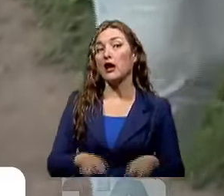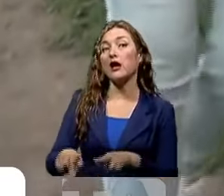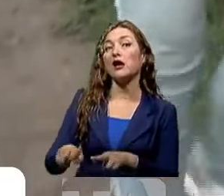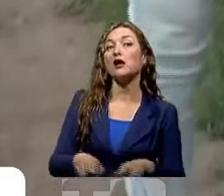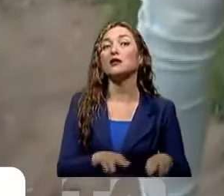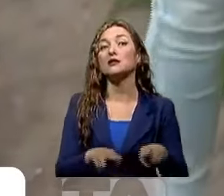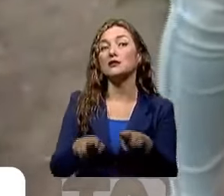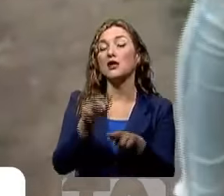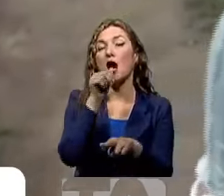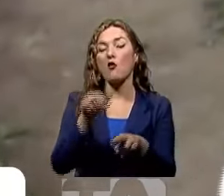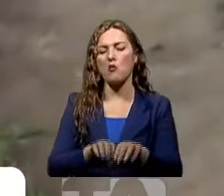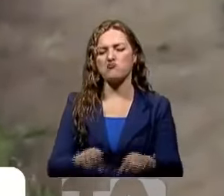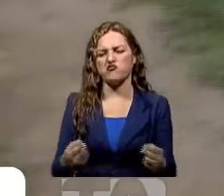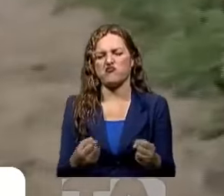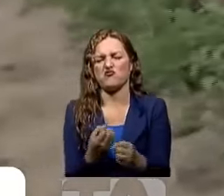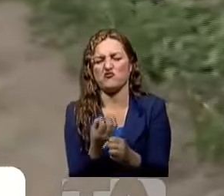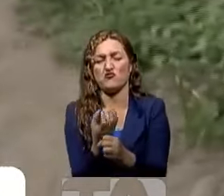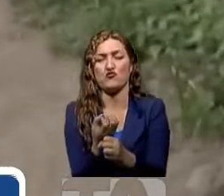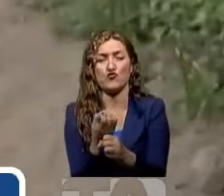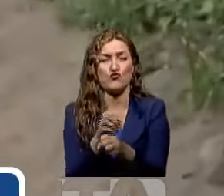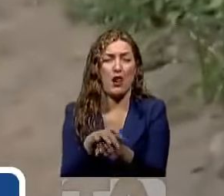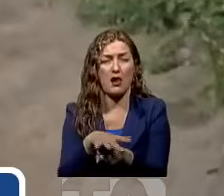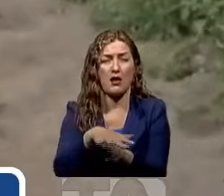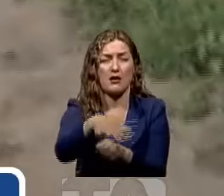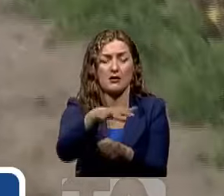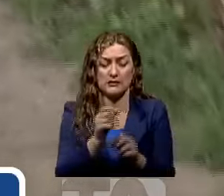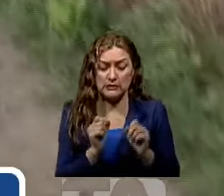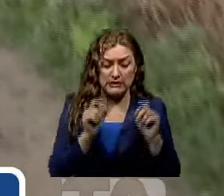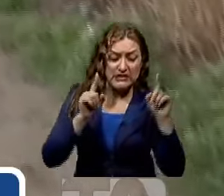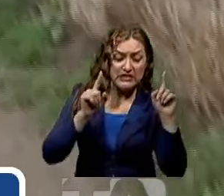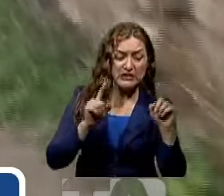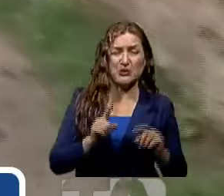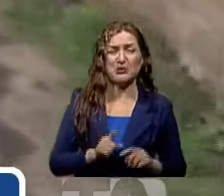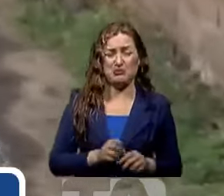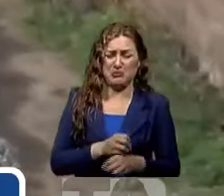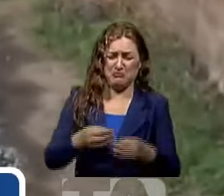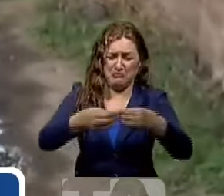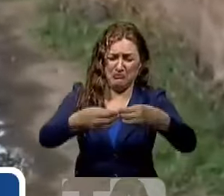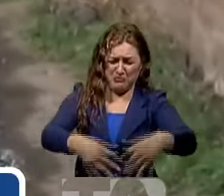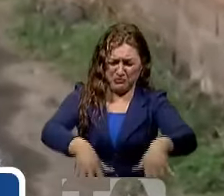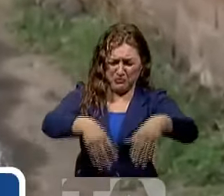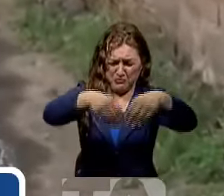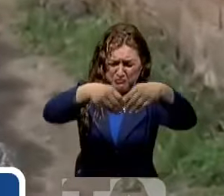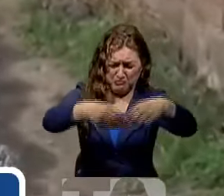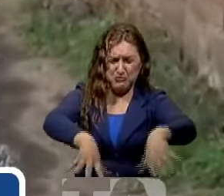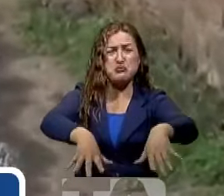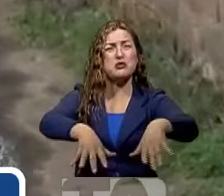una fuga de agua. De verdad, esto es impresionante. Hay litros y litros de agua tan